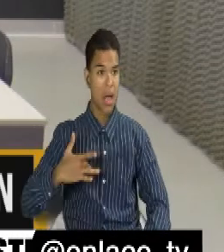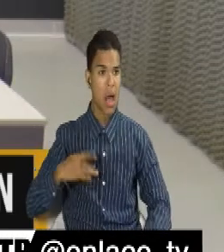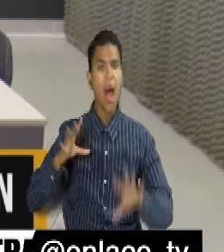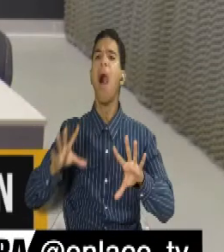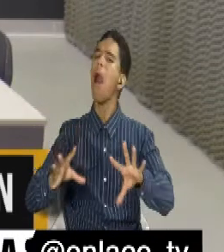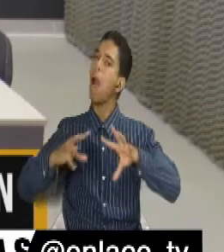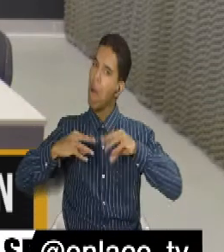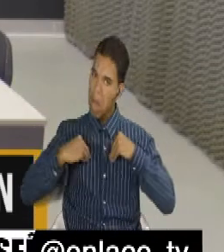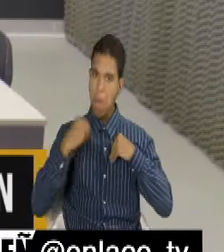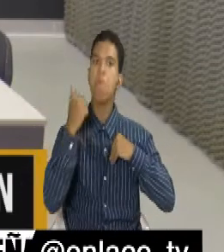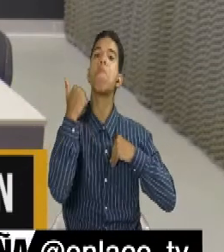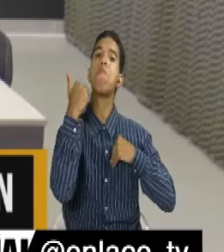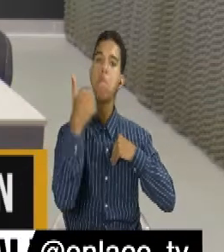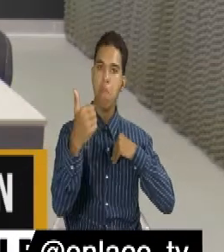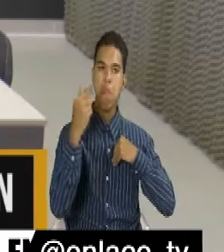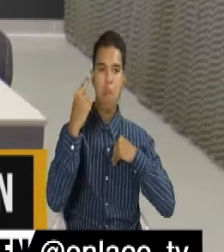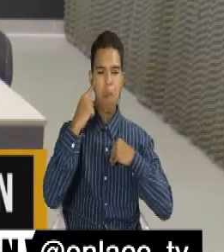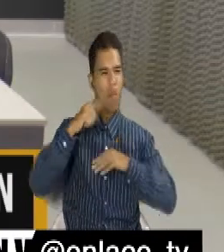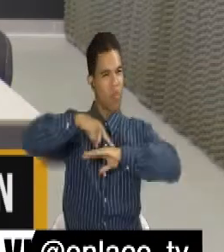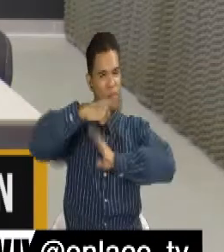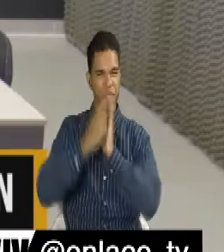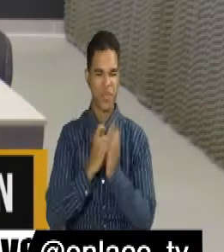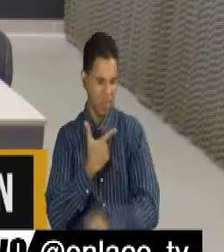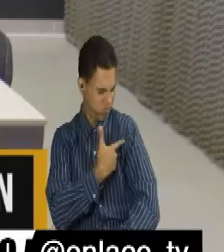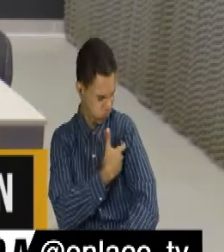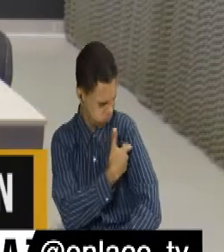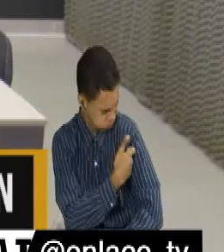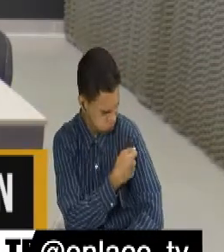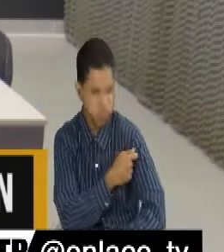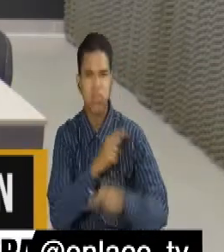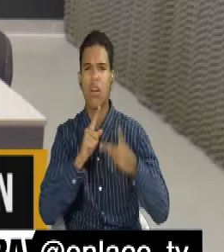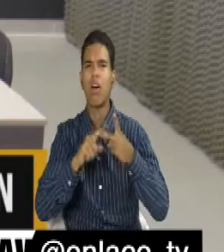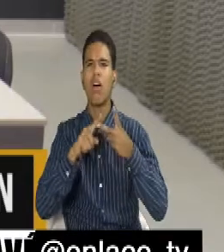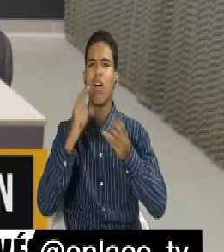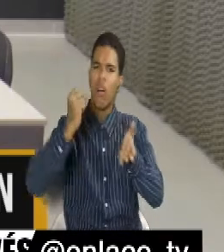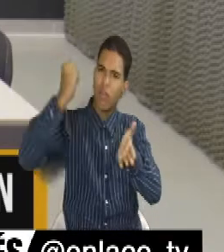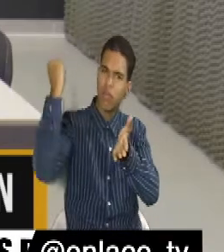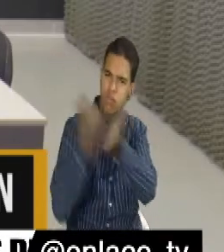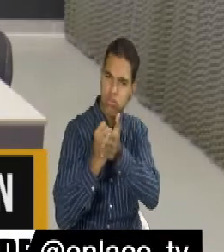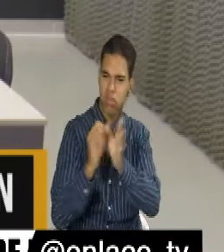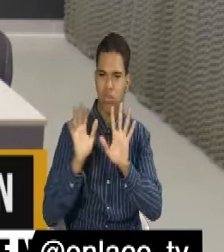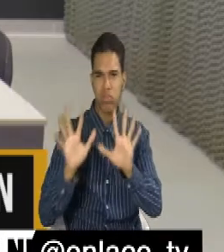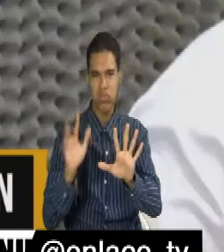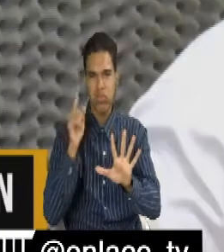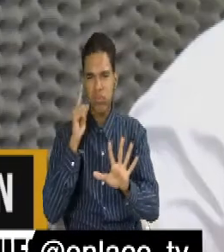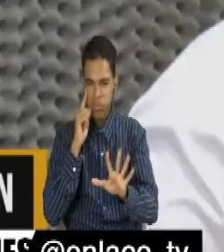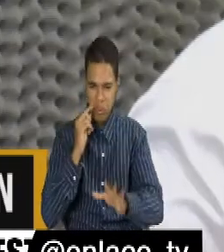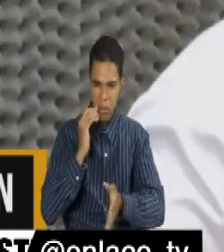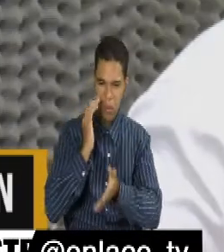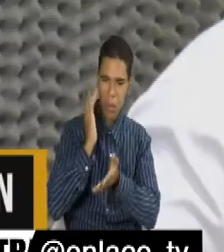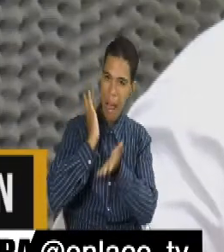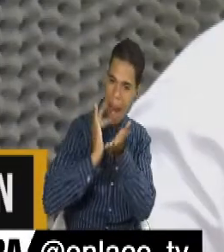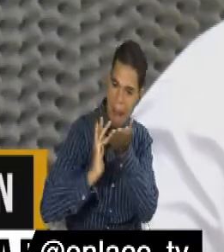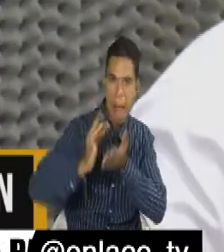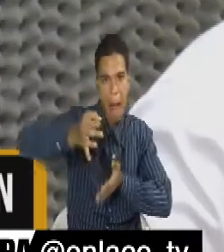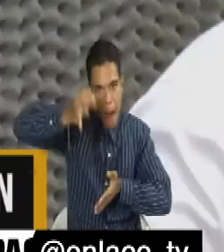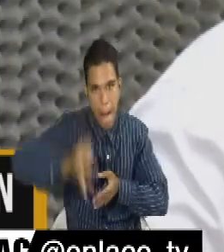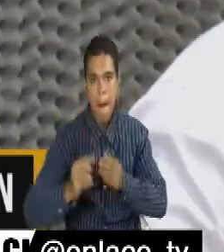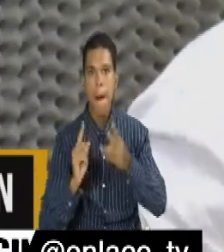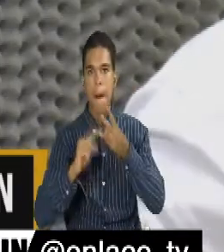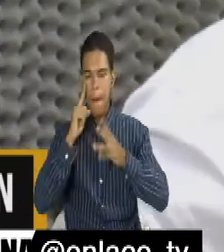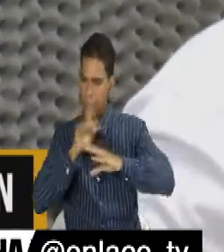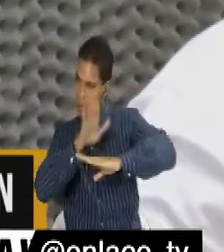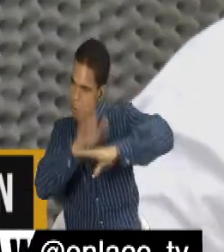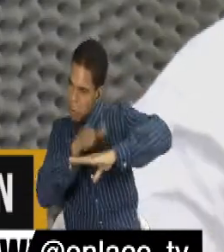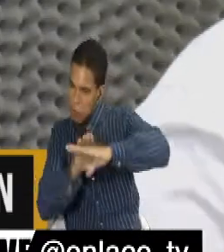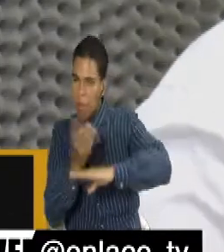pues llevaron todo el tema de vacunación, todo el tema de registros sanitarios, todo el tema también de charlas de promoción y prevención frente a